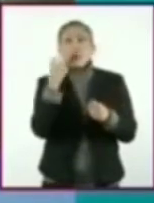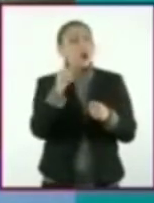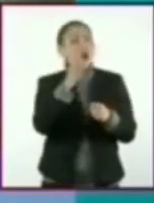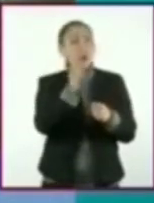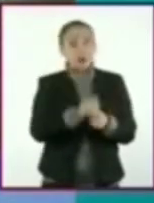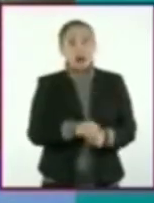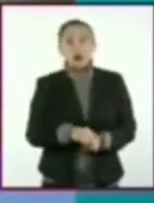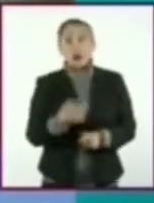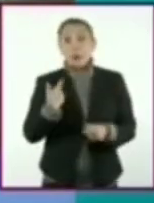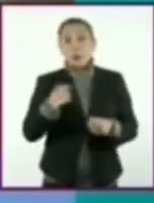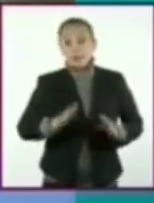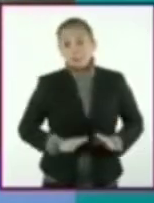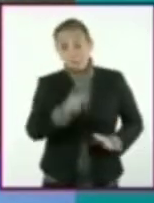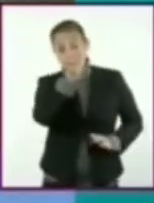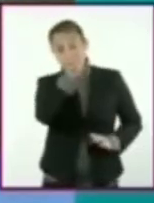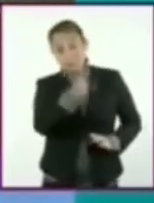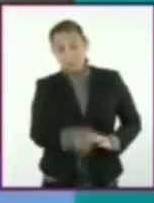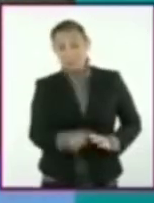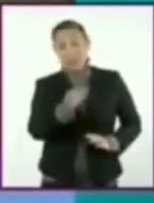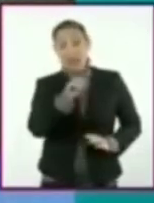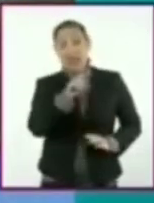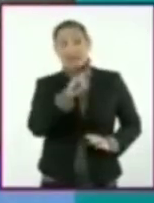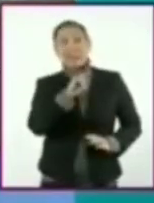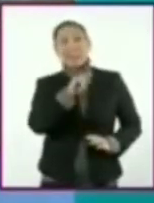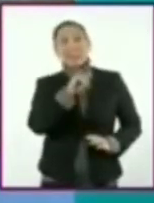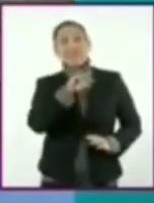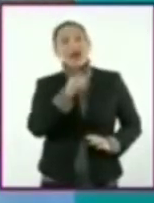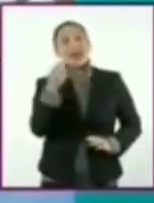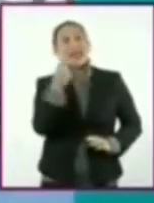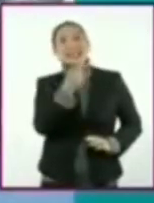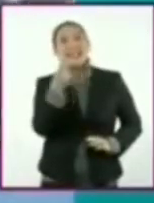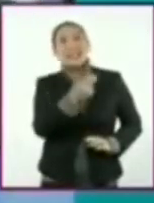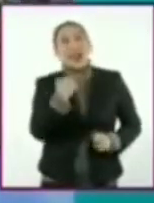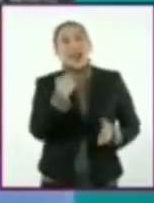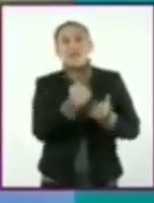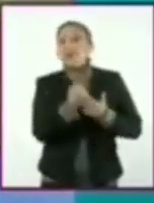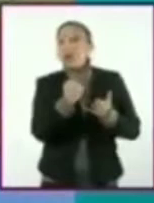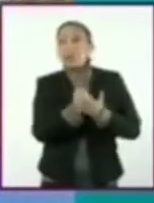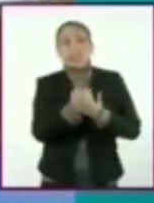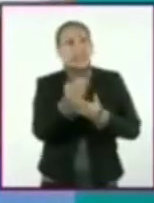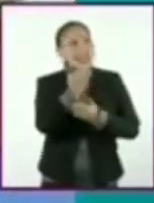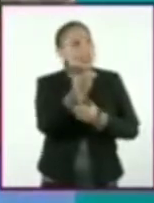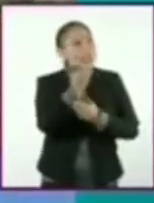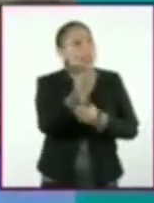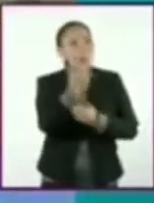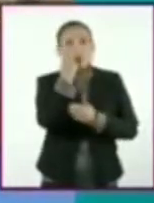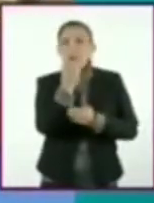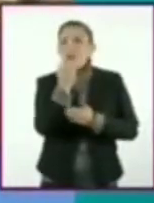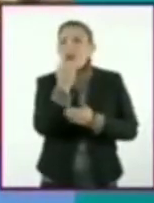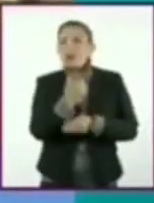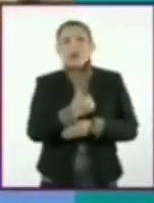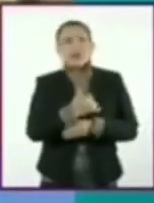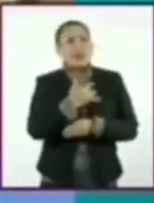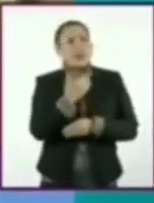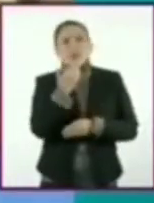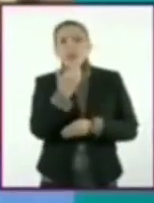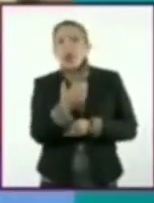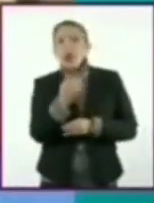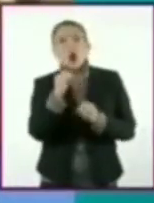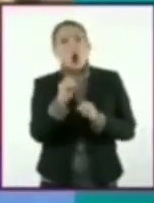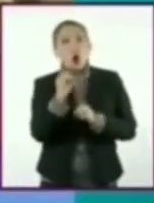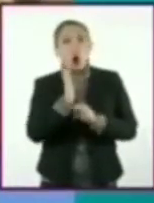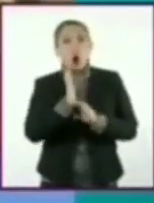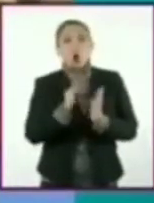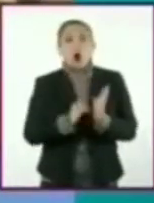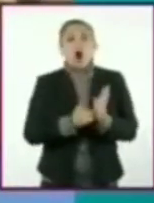La personalidad adictiva es una personalidad dependiente, es decir, necesita de algo para estar bien o sentirse bien o